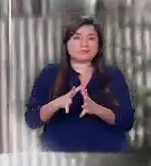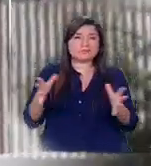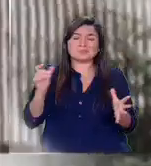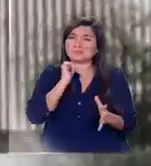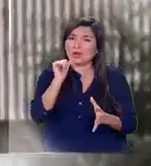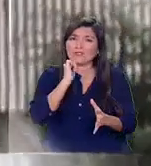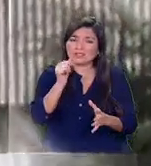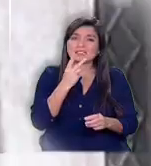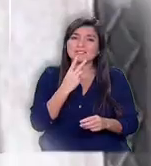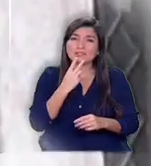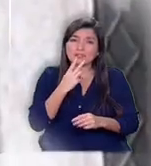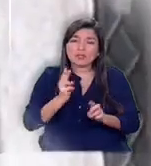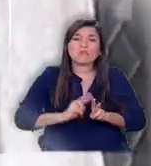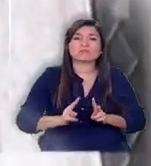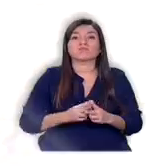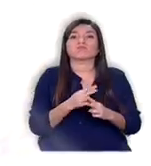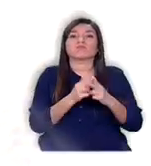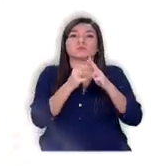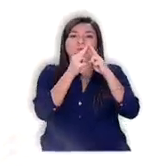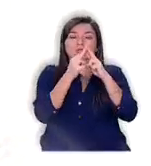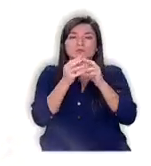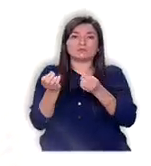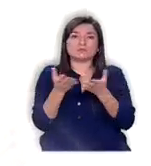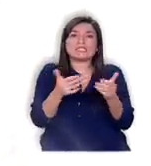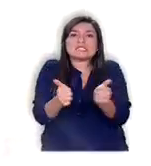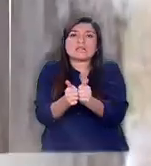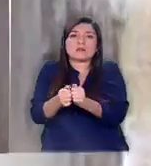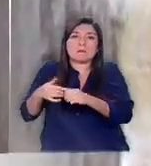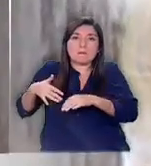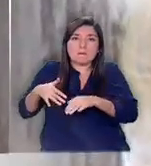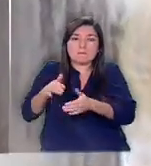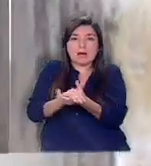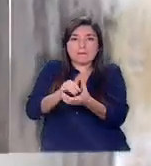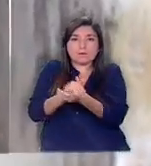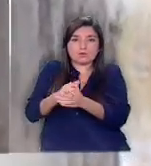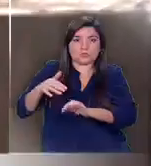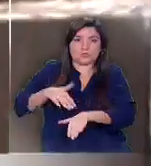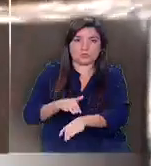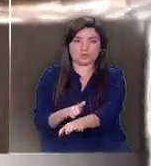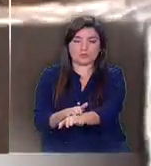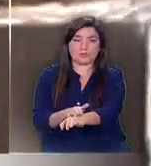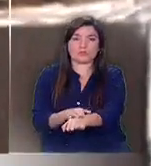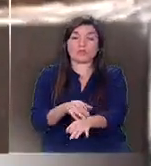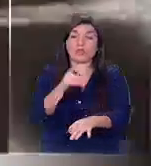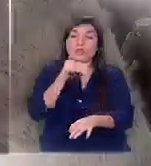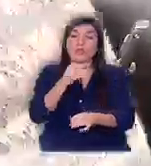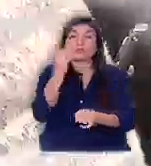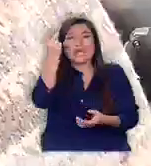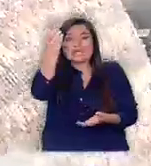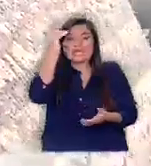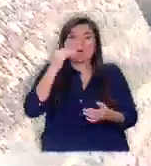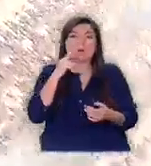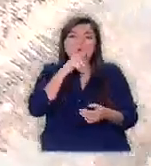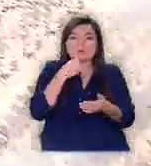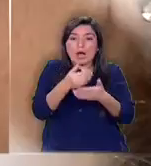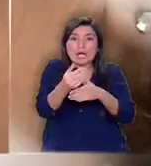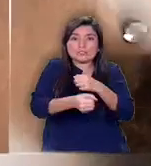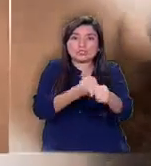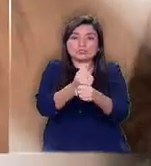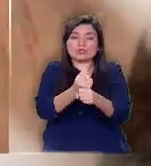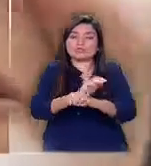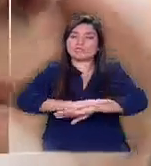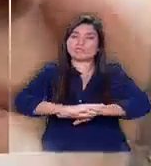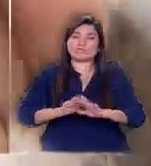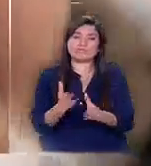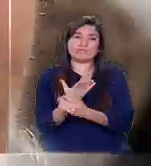pobreza en campamentos a orillas del Mapocho. Era un ideal que a los pocos años se terminó para siempre, pues los residentes fueron desalojados